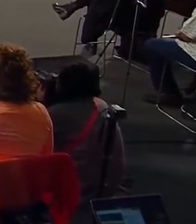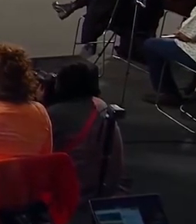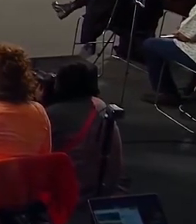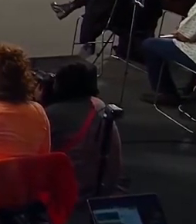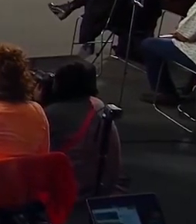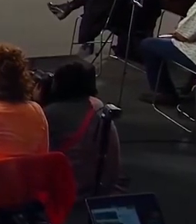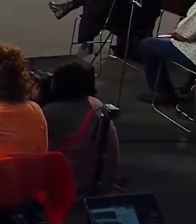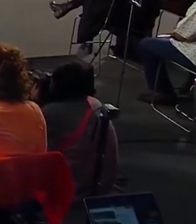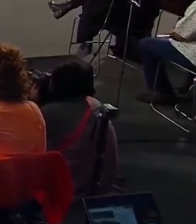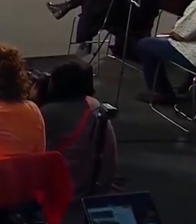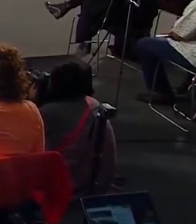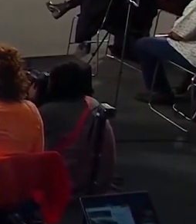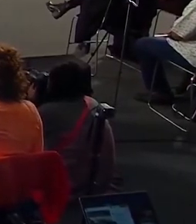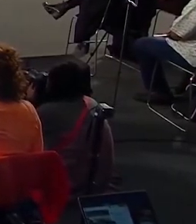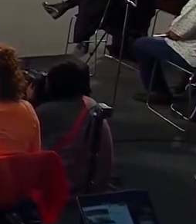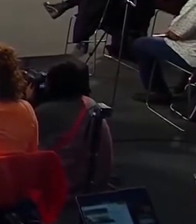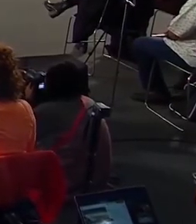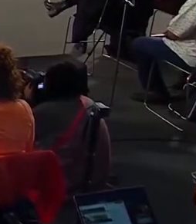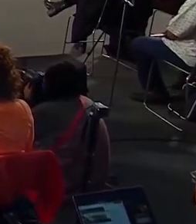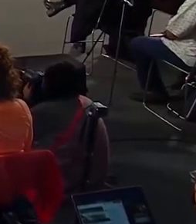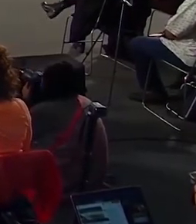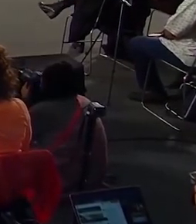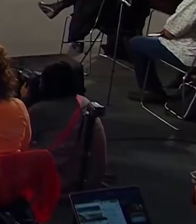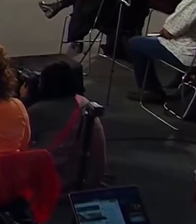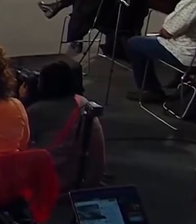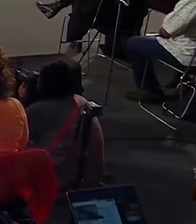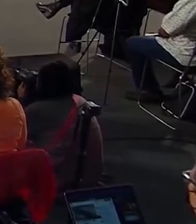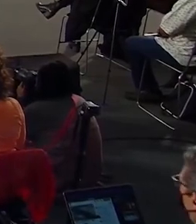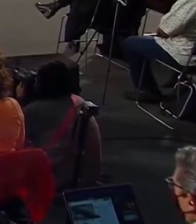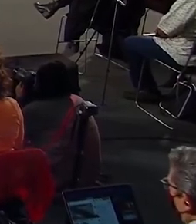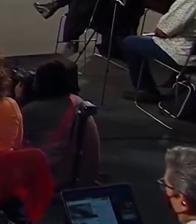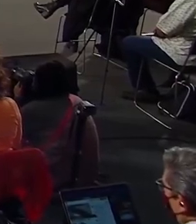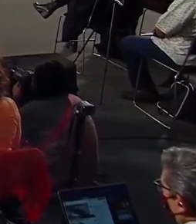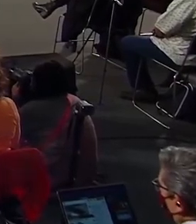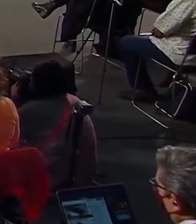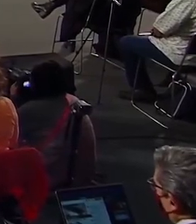Sacar esta arena